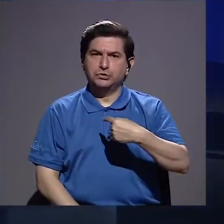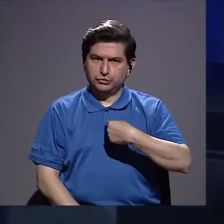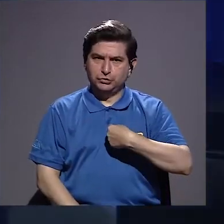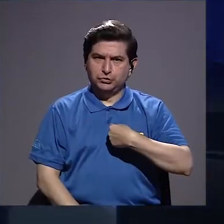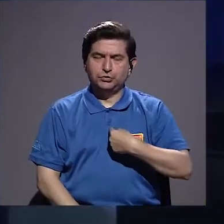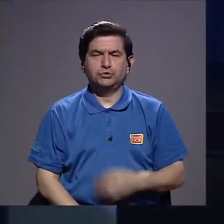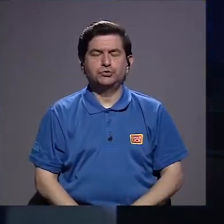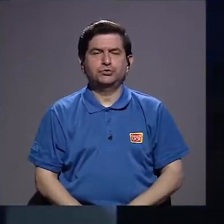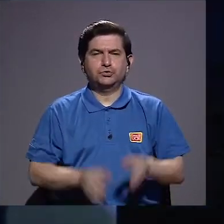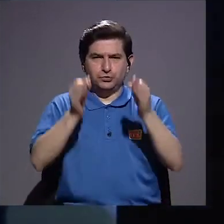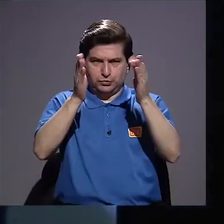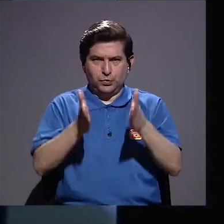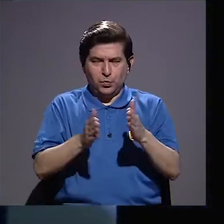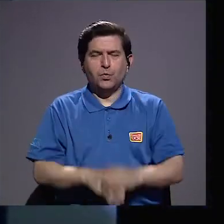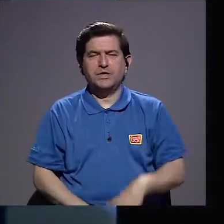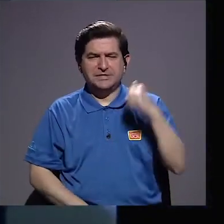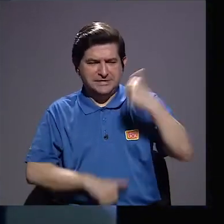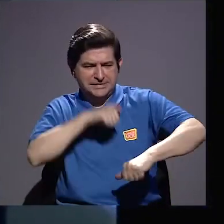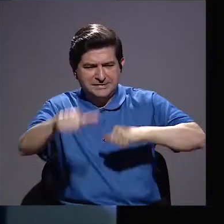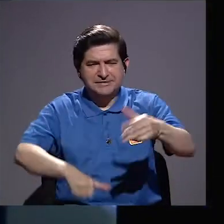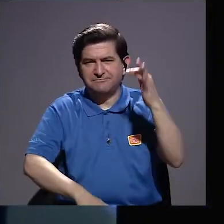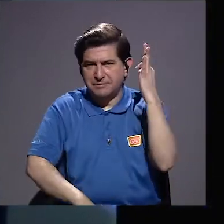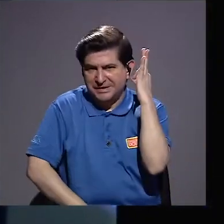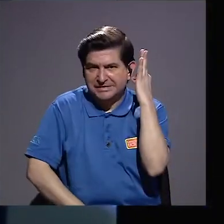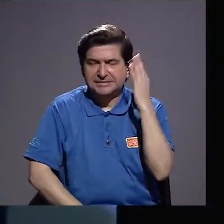jurista feminista que ha tenido